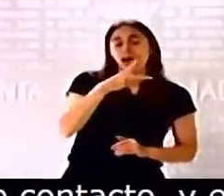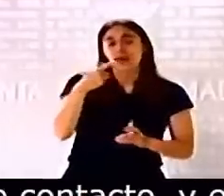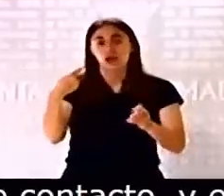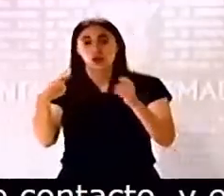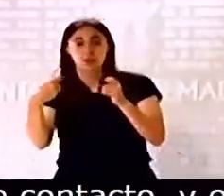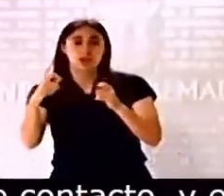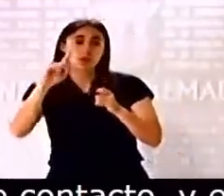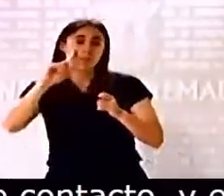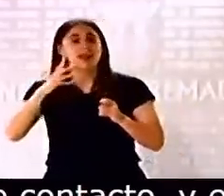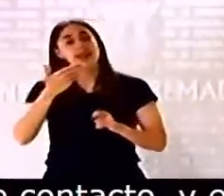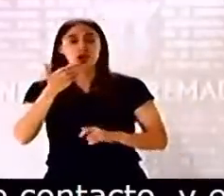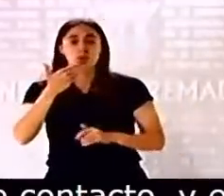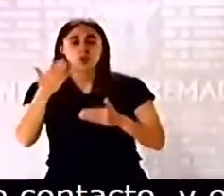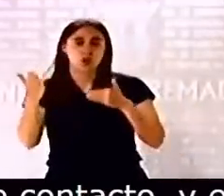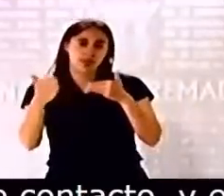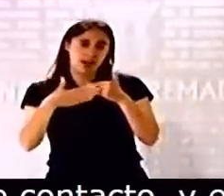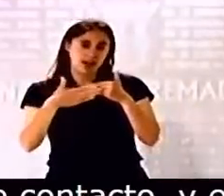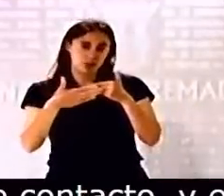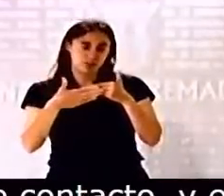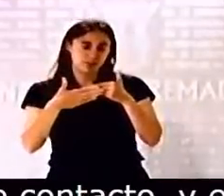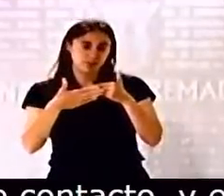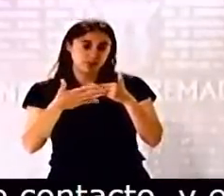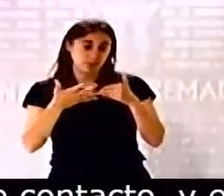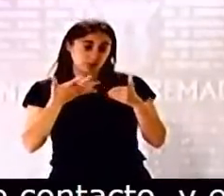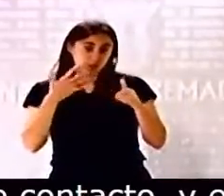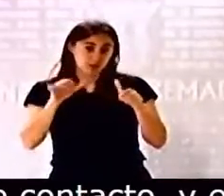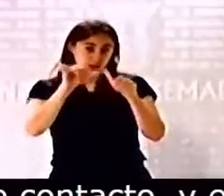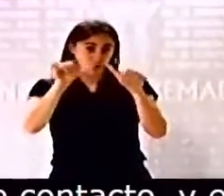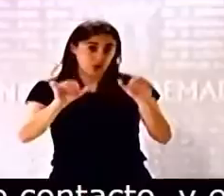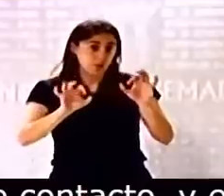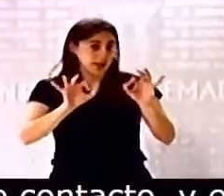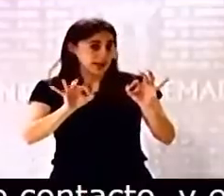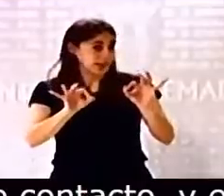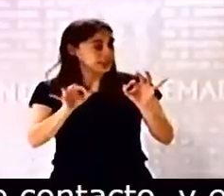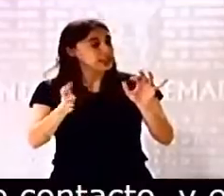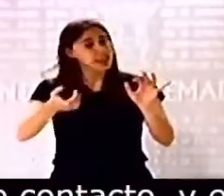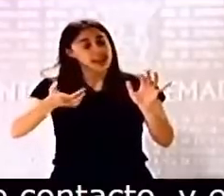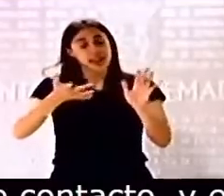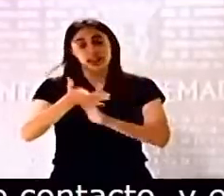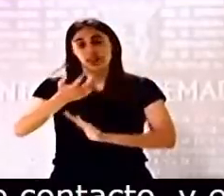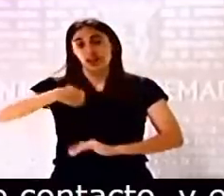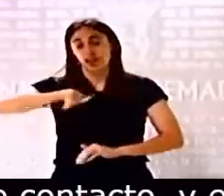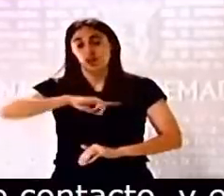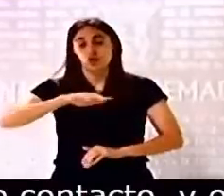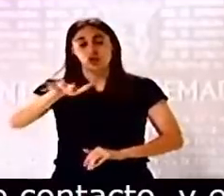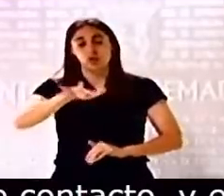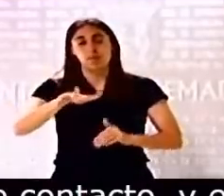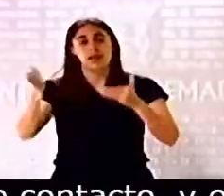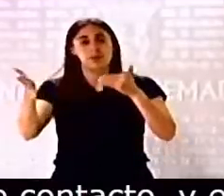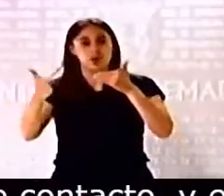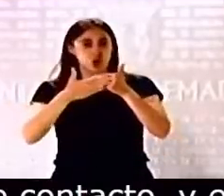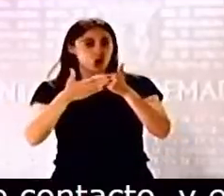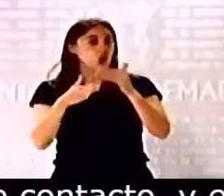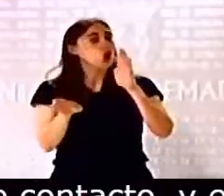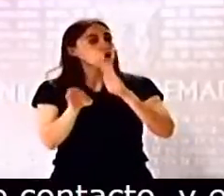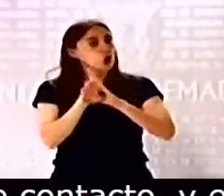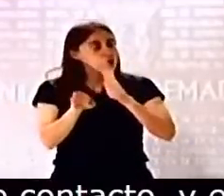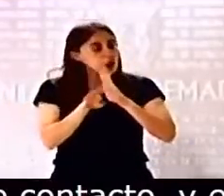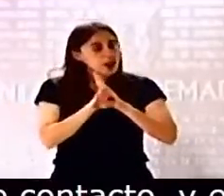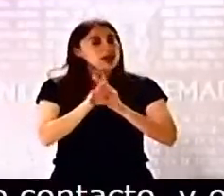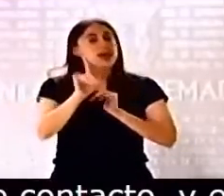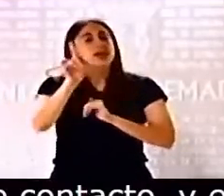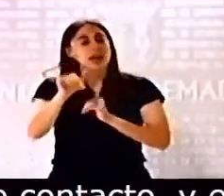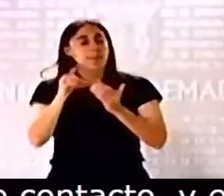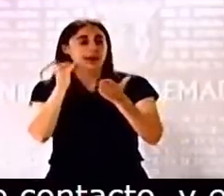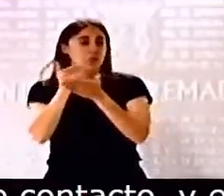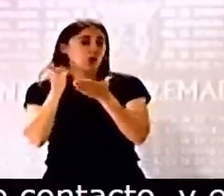Guareña. Si eso es así, pues seguiremos con el aislamiento perimetral, seguiremos haciendo cribados como